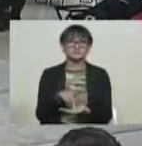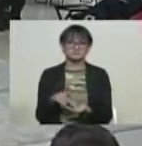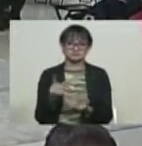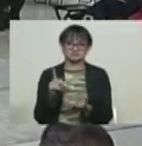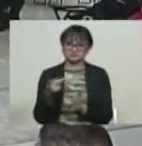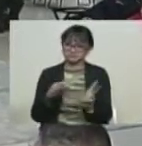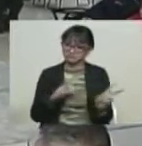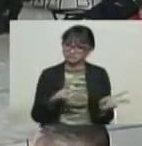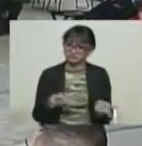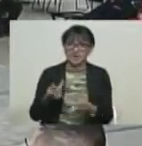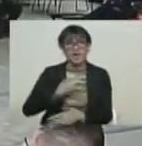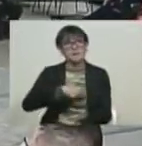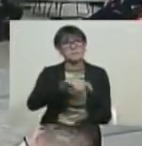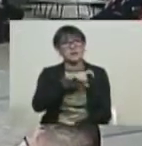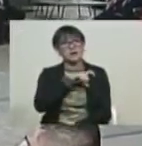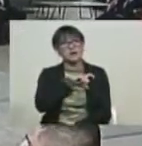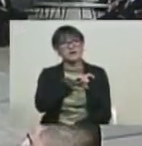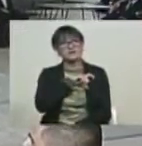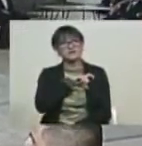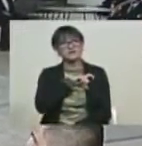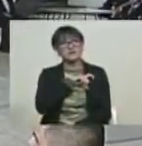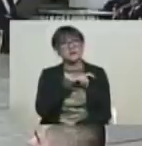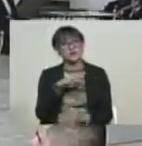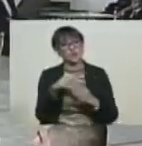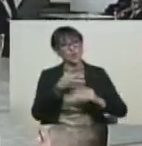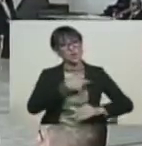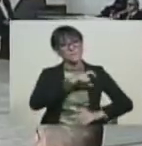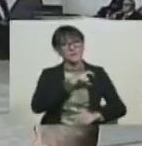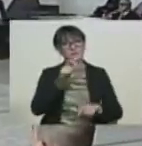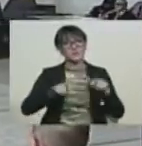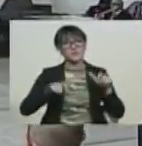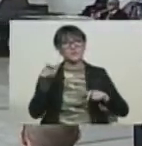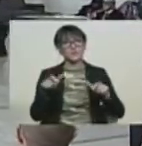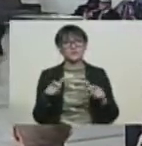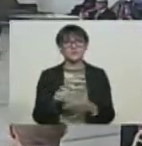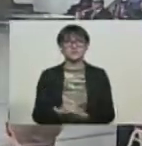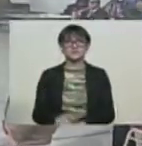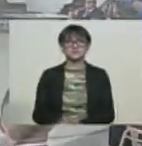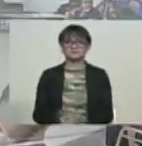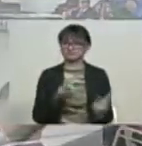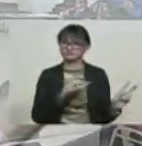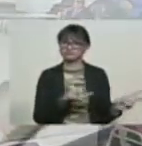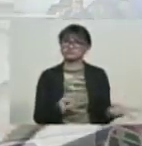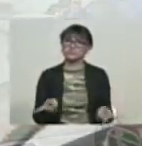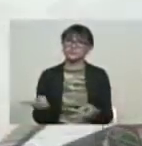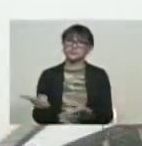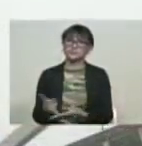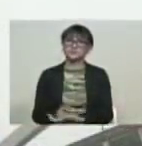Vengan, de España, nuestros amigos españoles, ¿no? Vengan para que